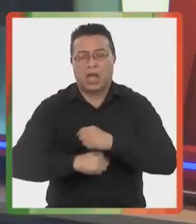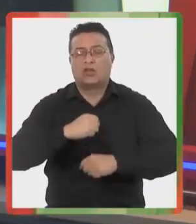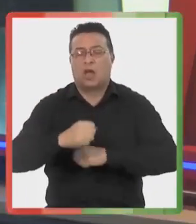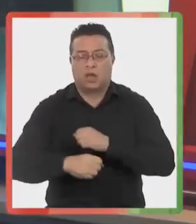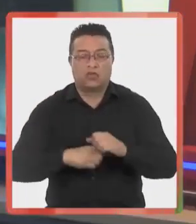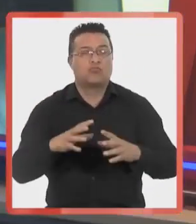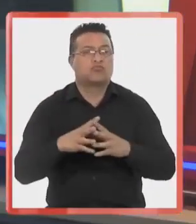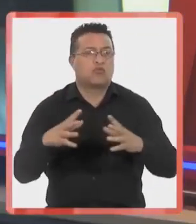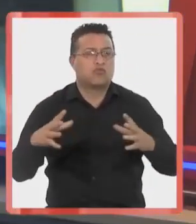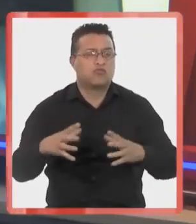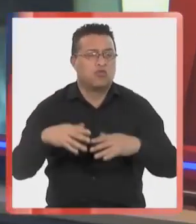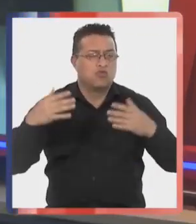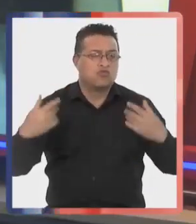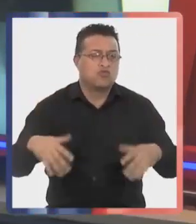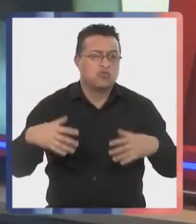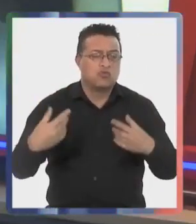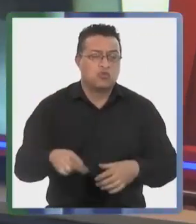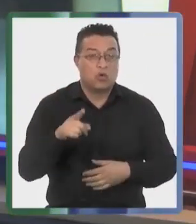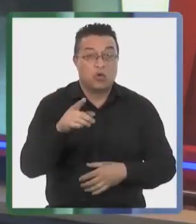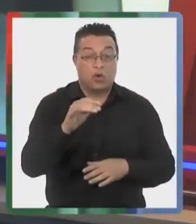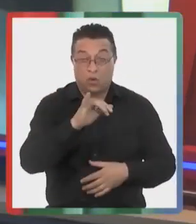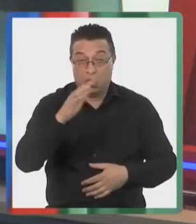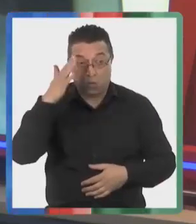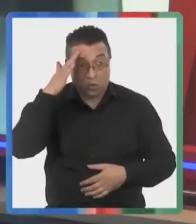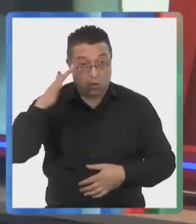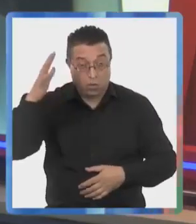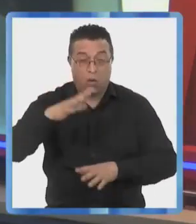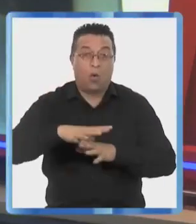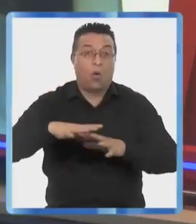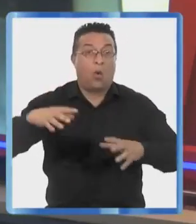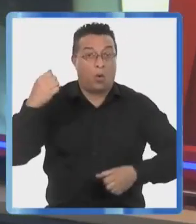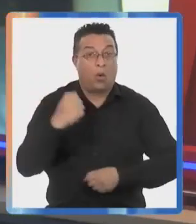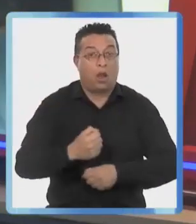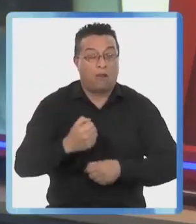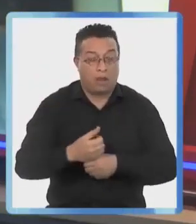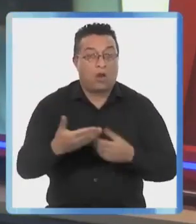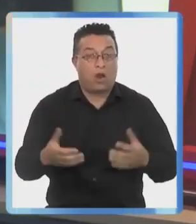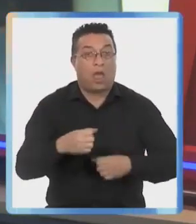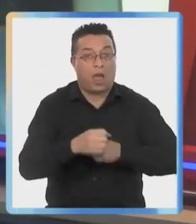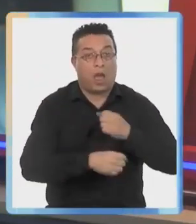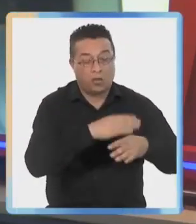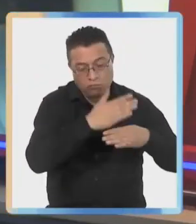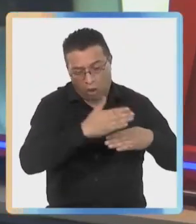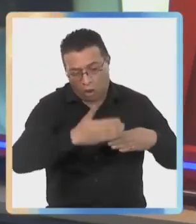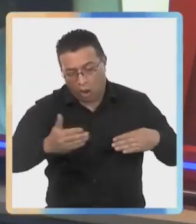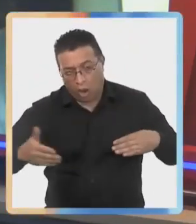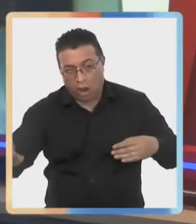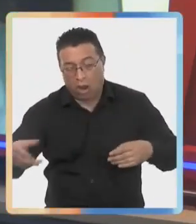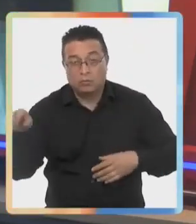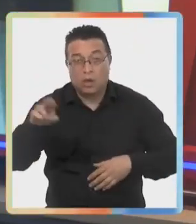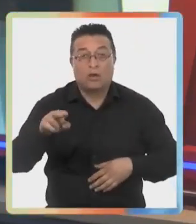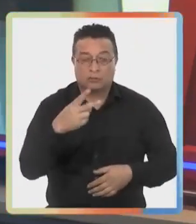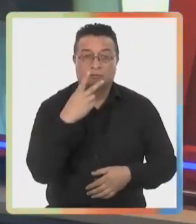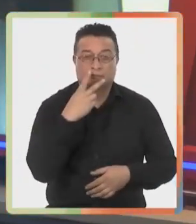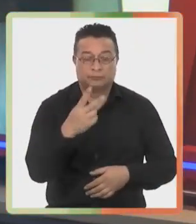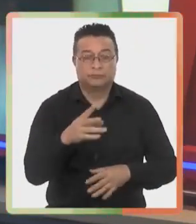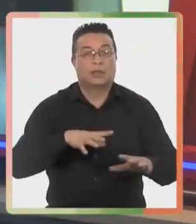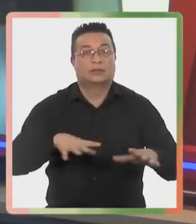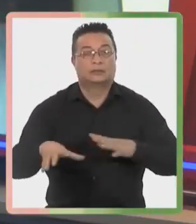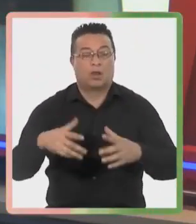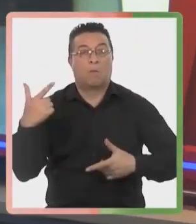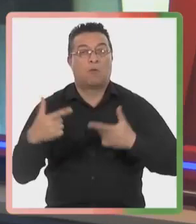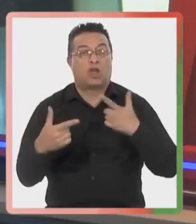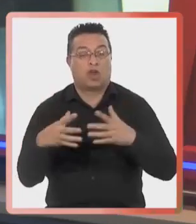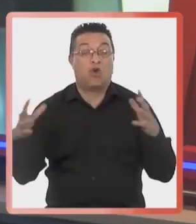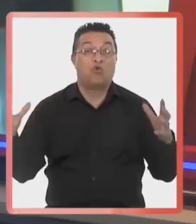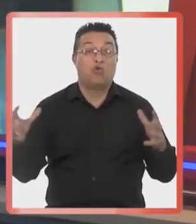años muy, muy intensos. Yo creo que usted nunca imaginó que iba a tener tanto trabajo como el que ha tenido estos años. Hemos sido testigos de una actividad